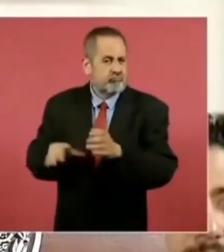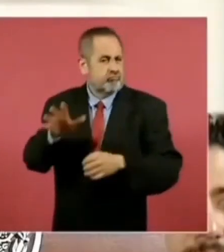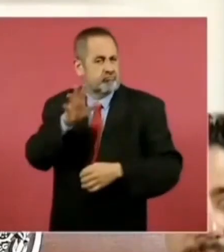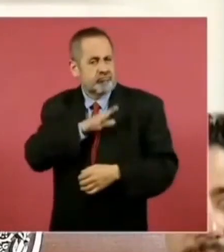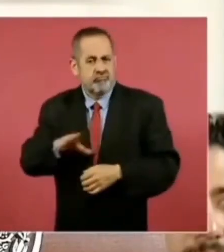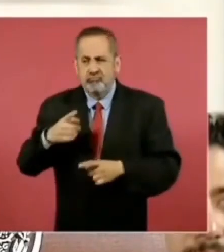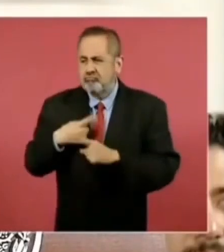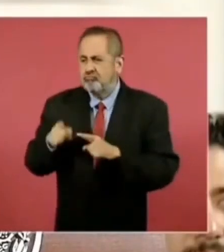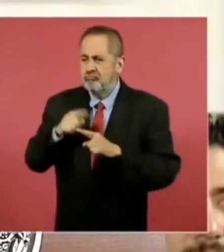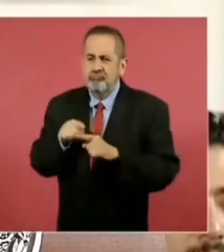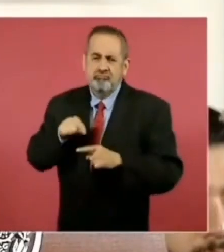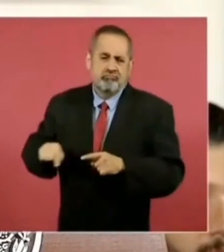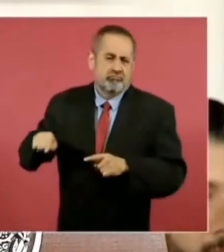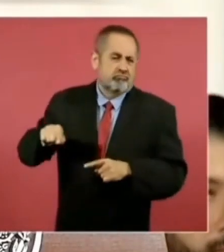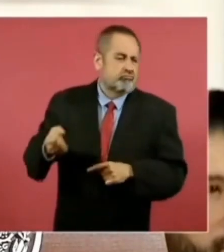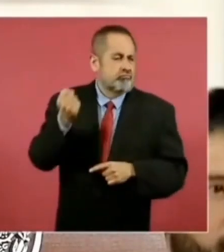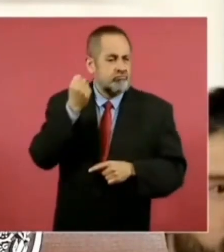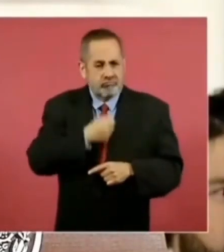extraordinarias,